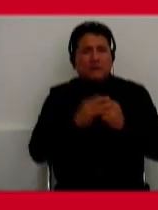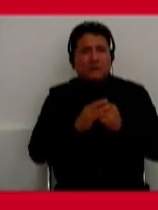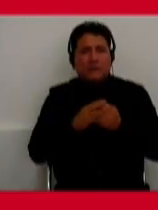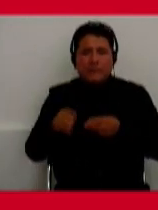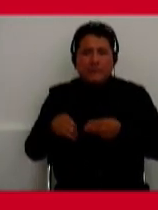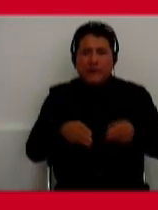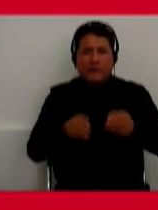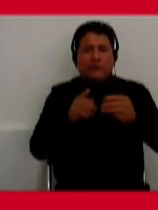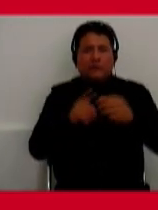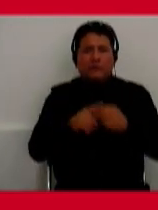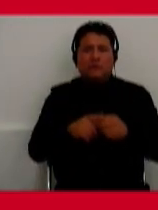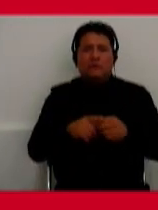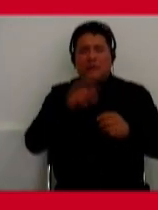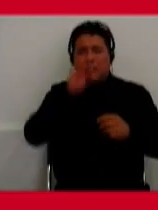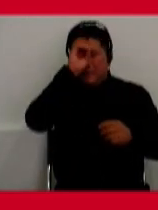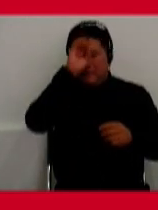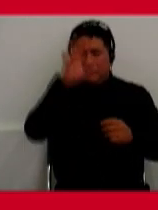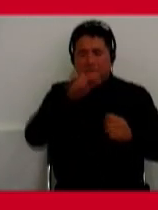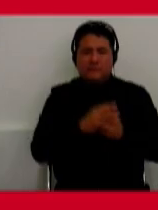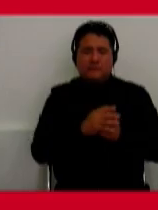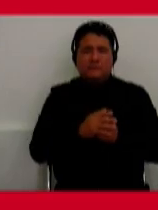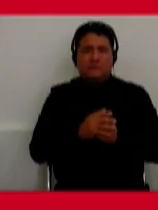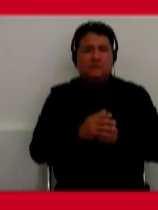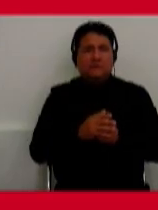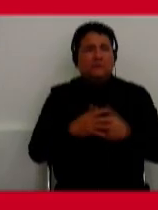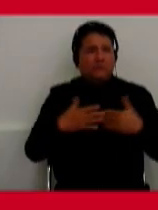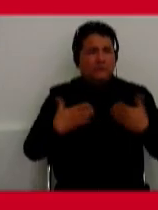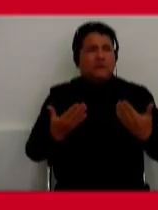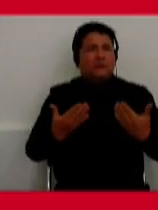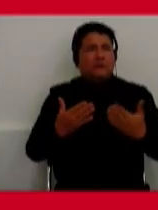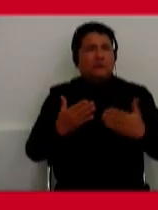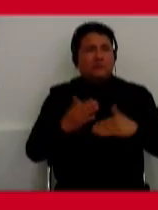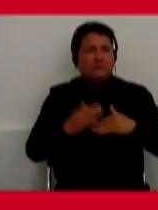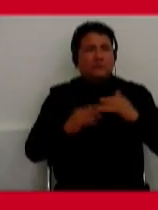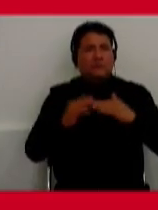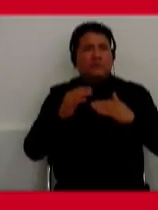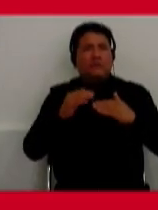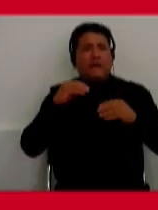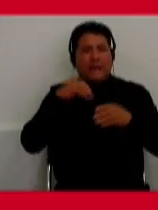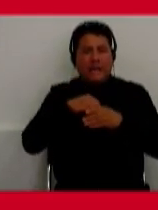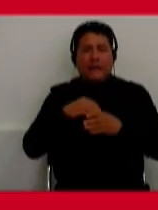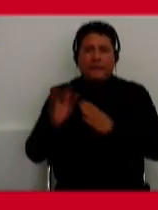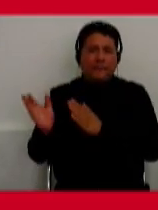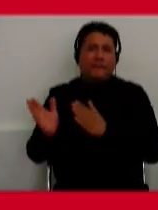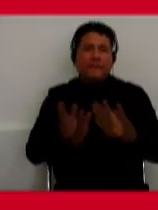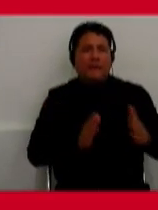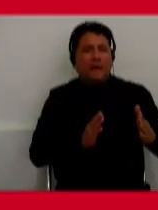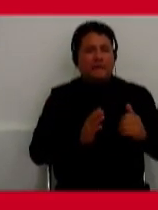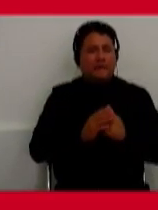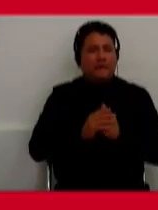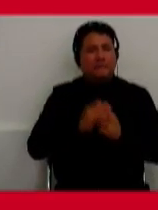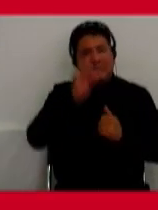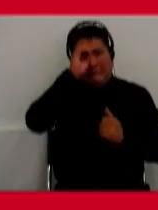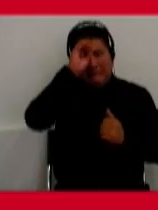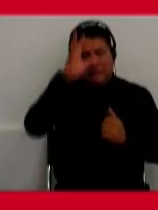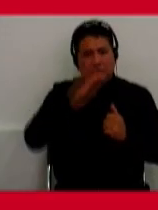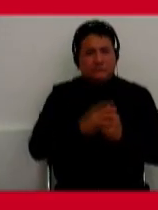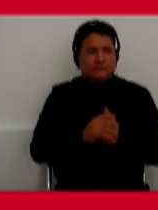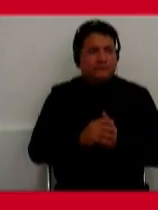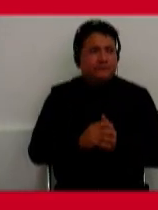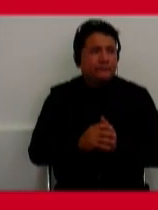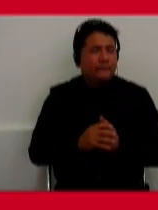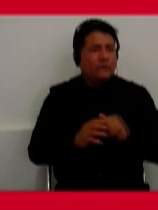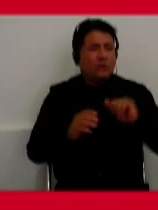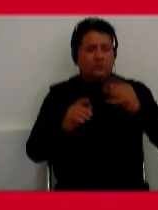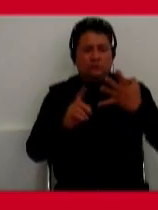métodos de minado sean construibles en los planes mineros. La etapa número 5